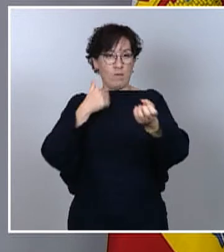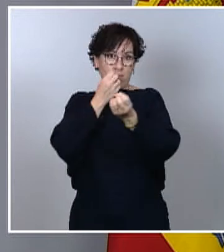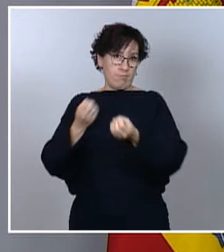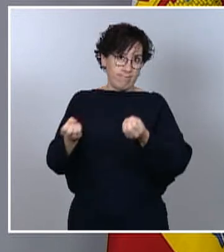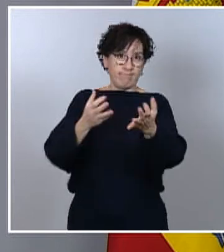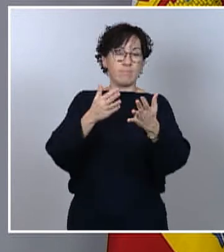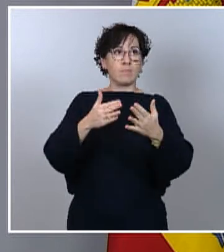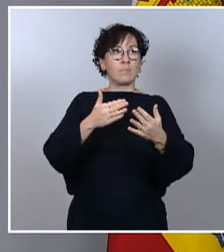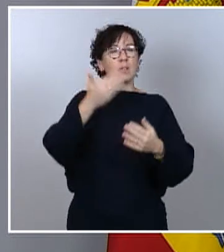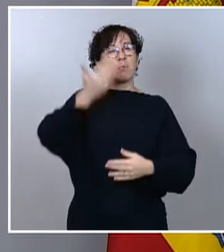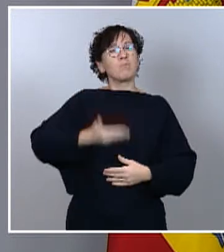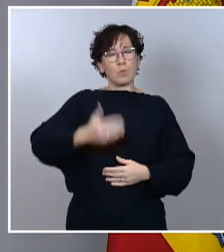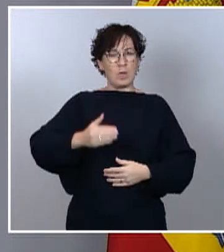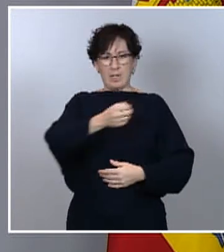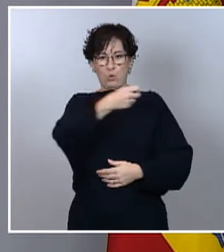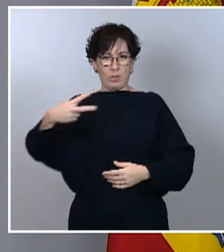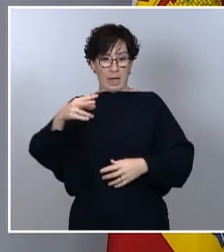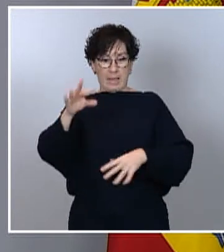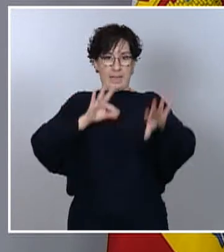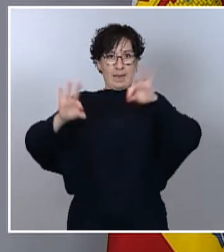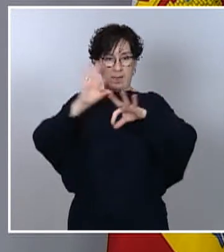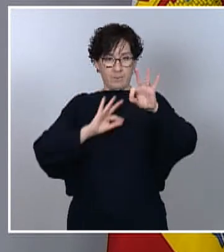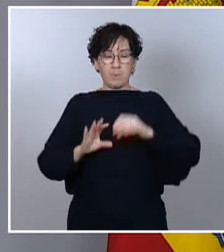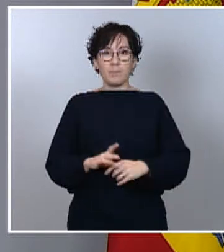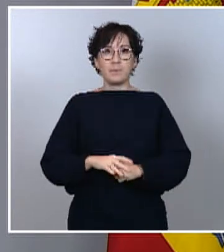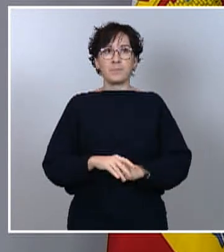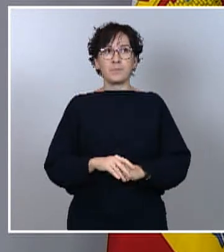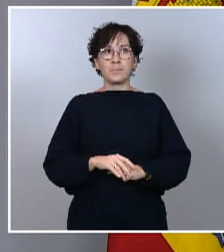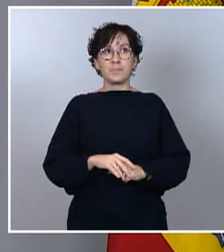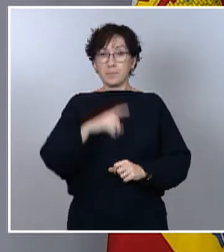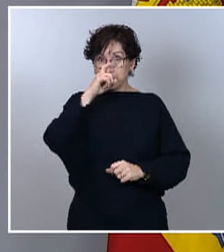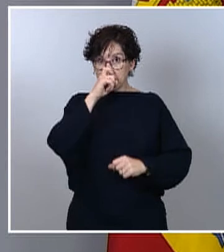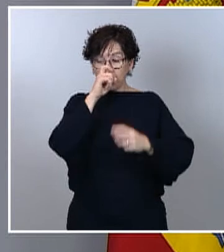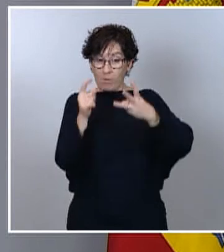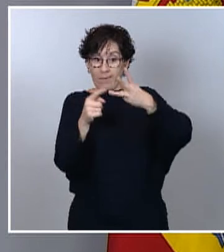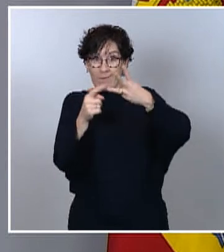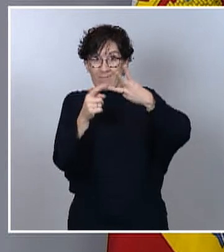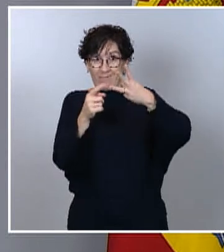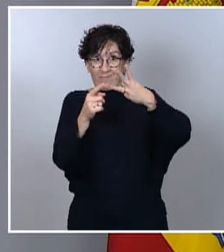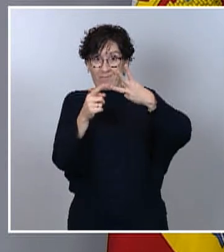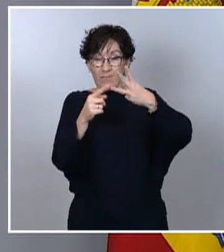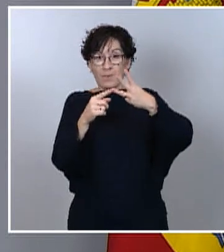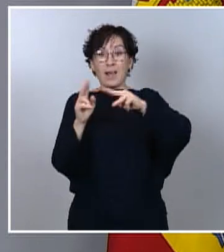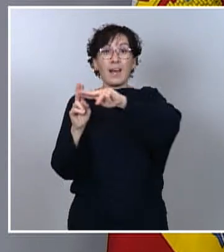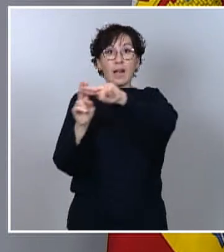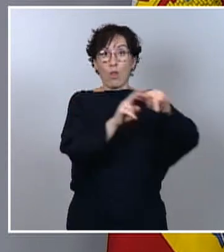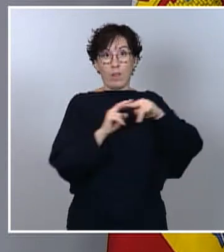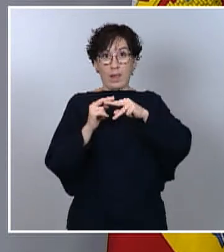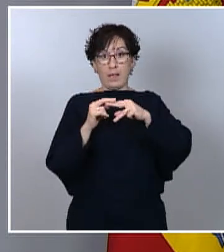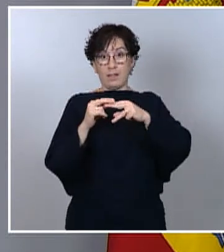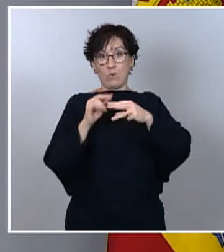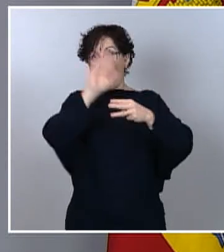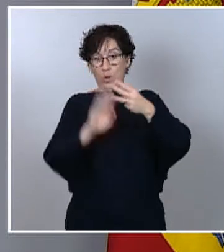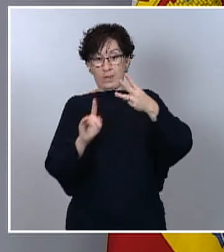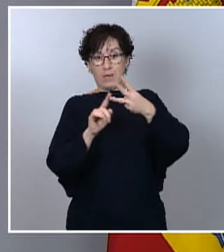resultados que hemos obtenido. Hay que tener en cuenta que la 3ª ronda, que fue la última de 3 que se realizaron durante un periodo bastante corto de